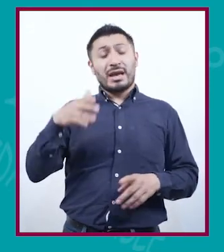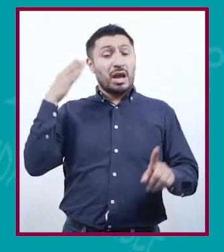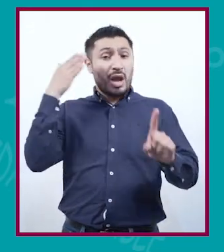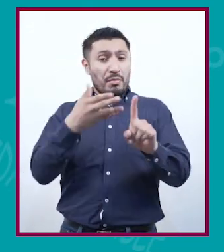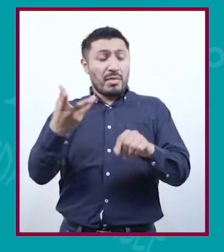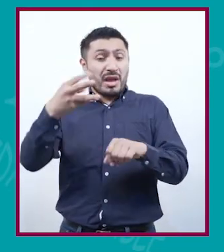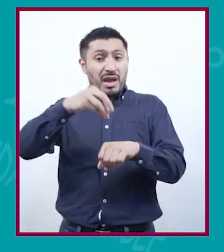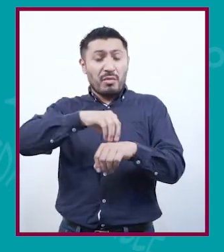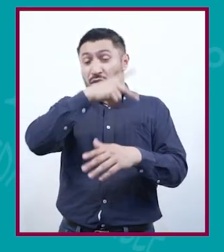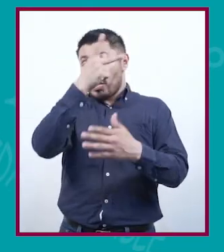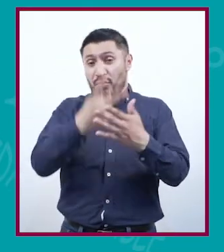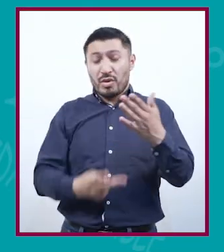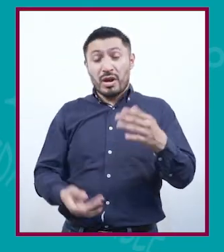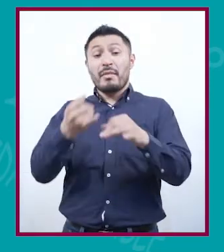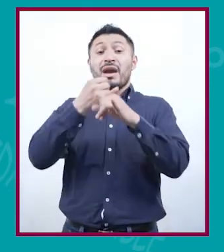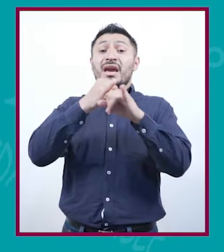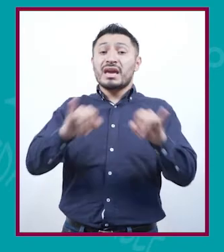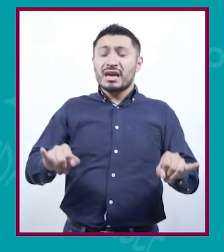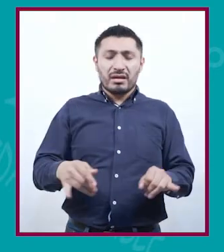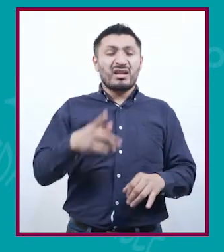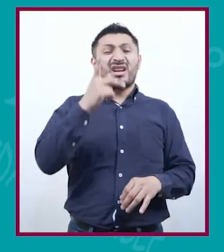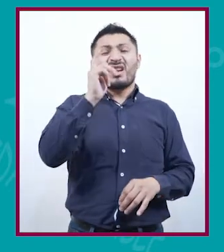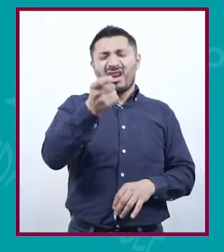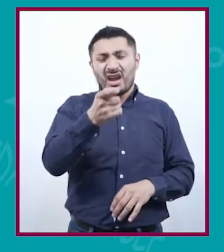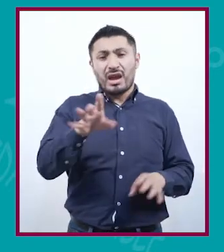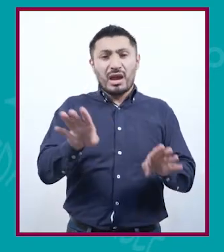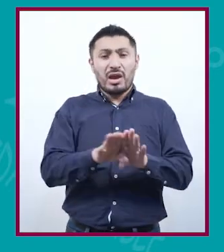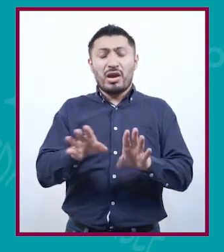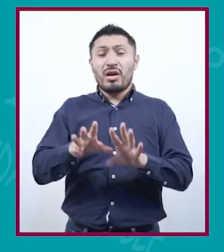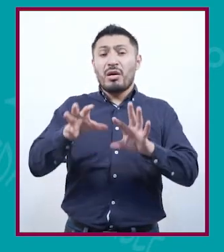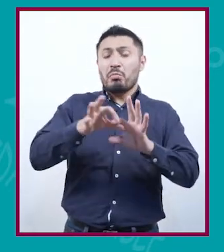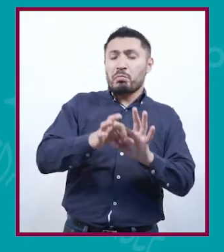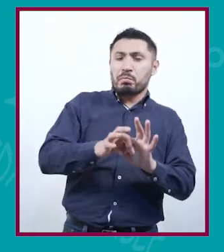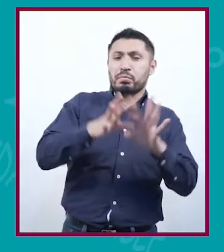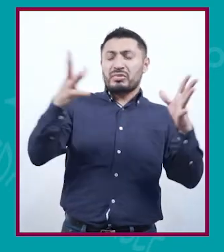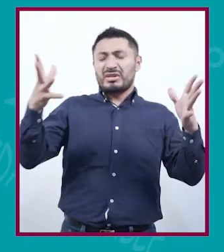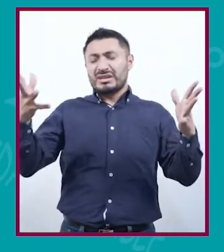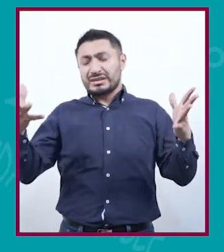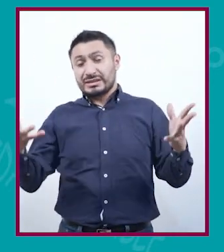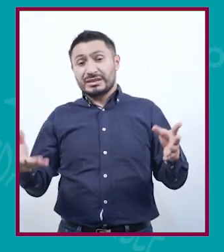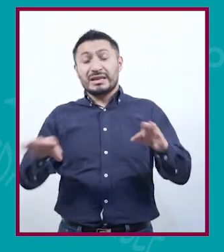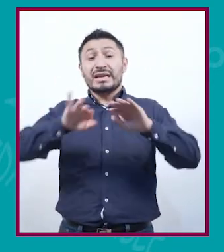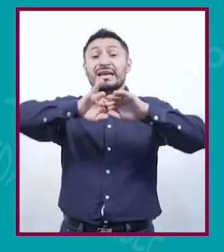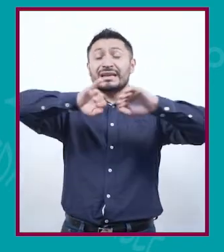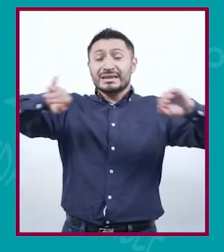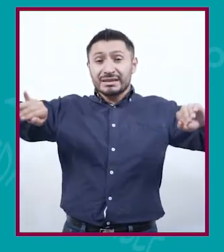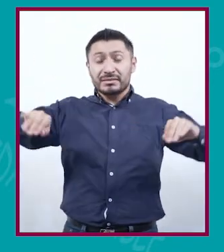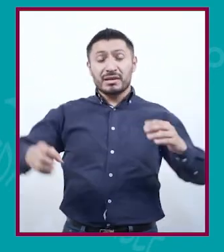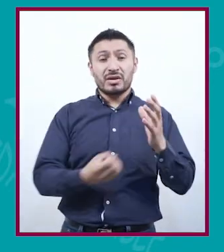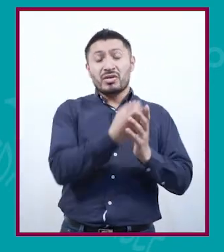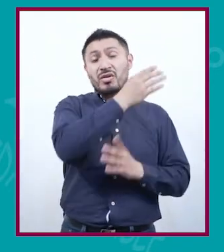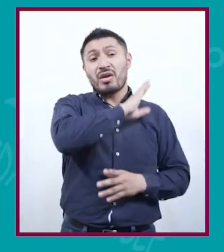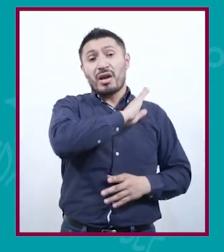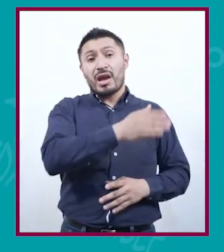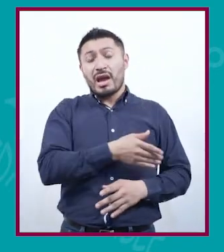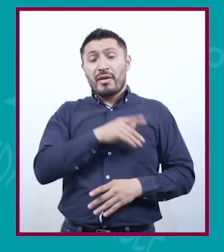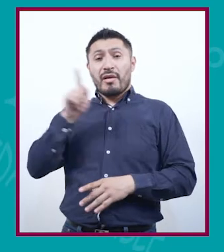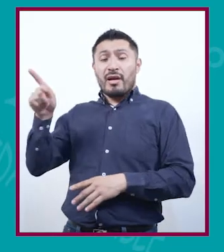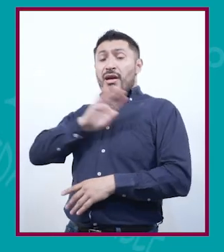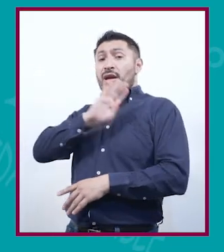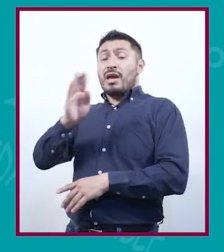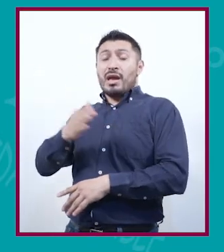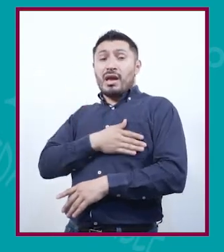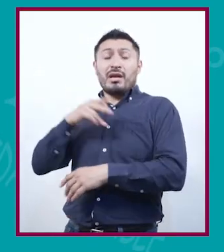busca establecer un programa independentista, es decir, que rompa el vínculo político de la Nueva España